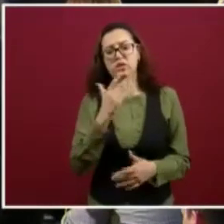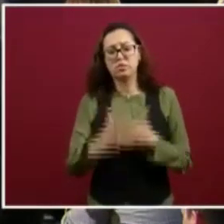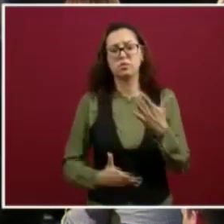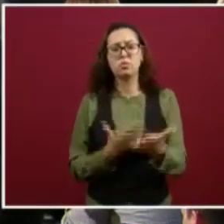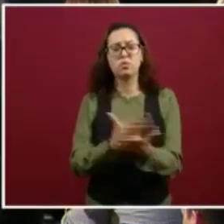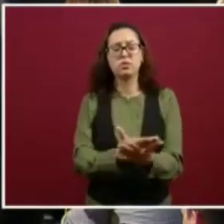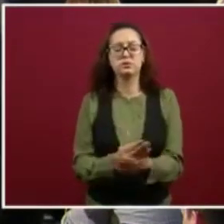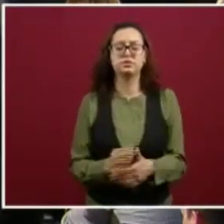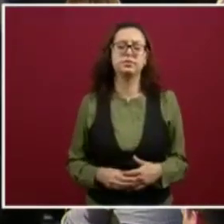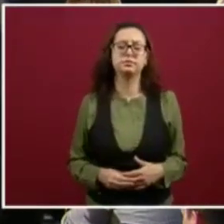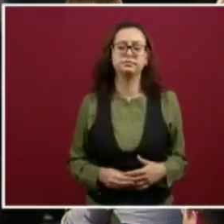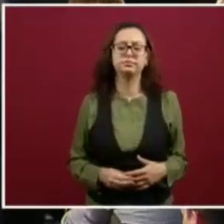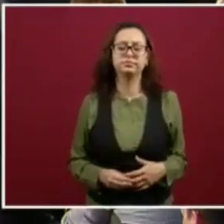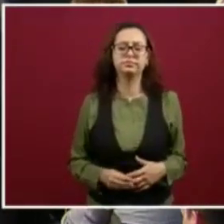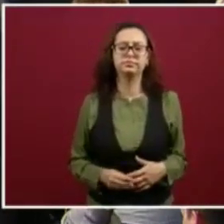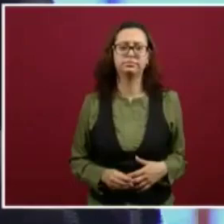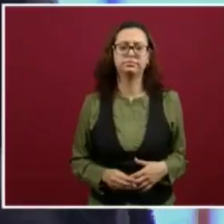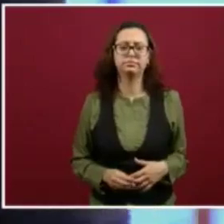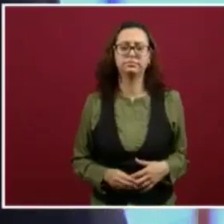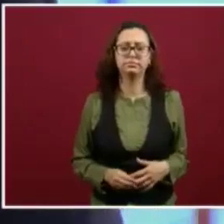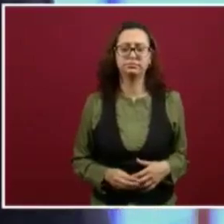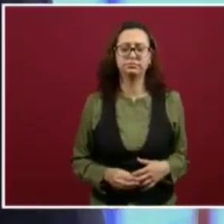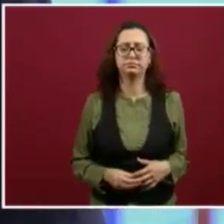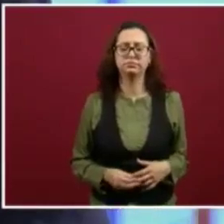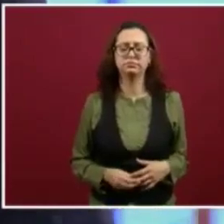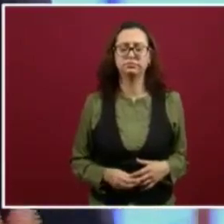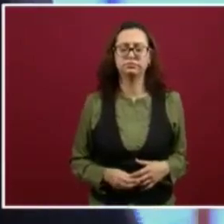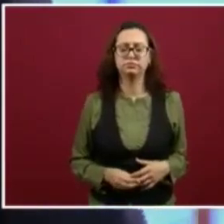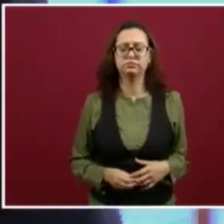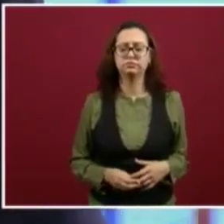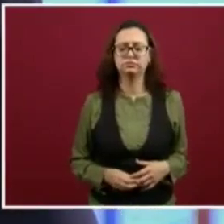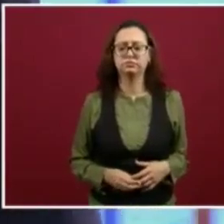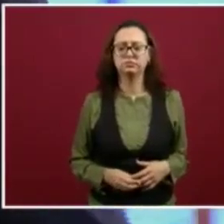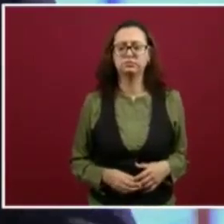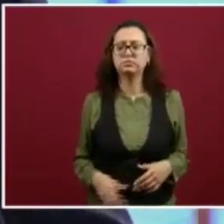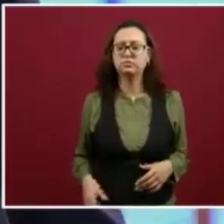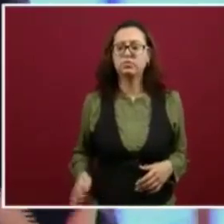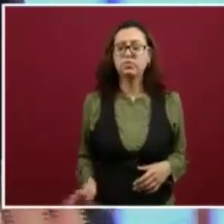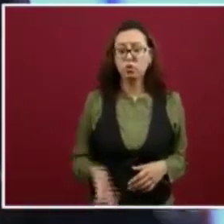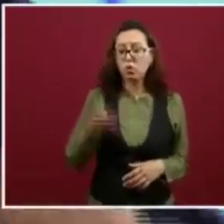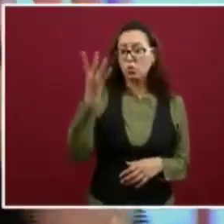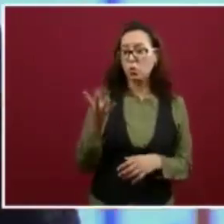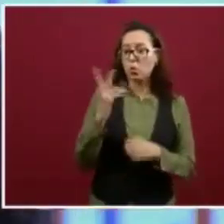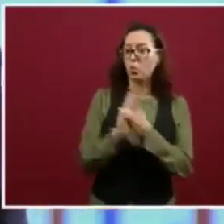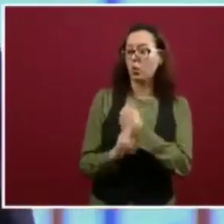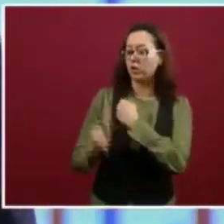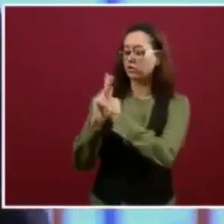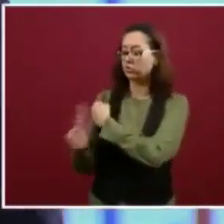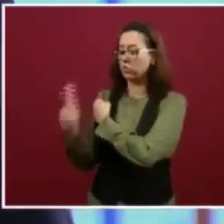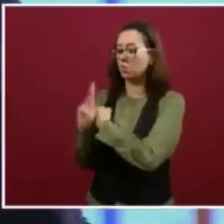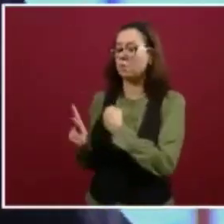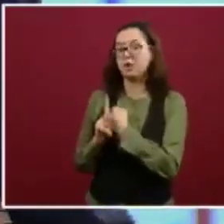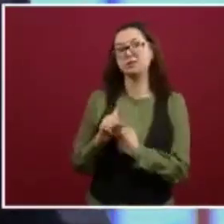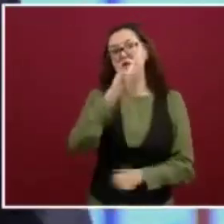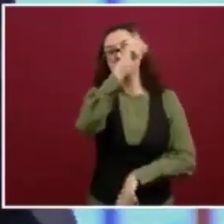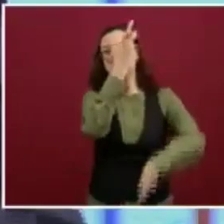es que, miren ustedes, los 4 países, la verdad es que generan unas remesas,